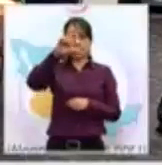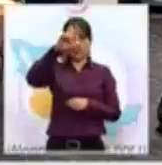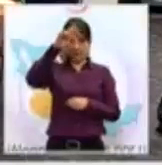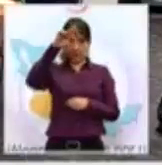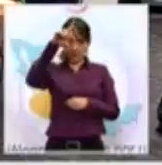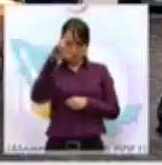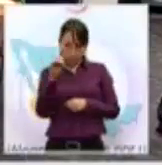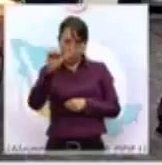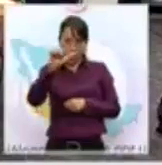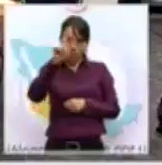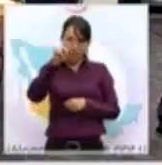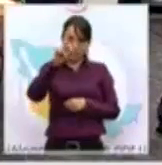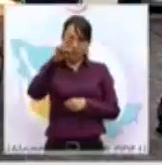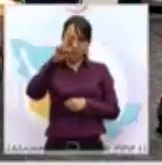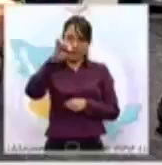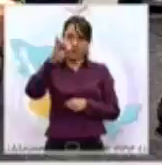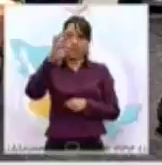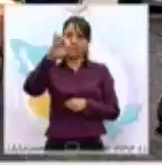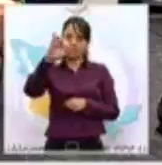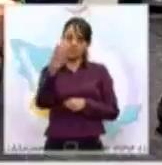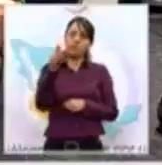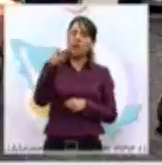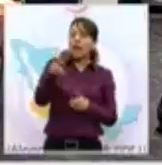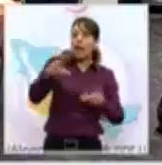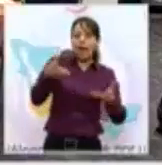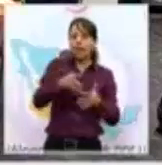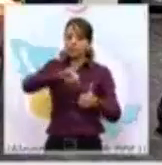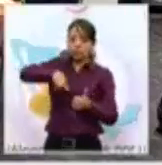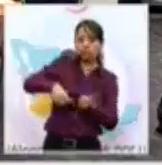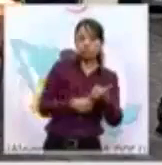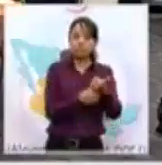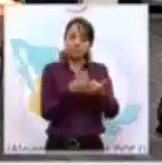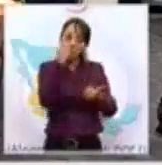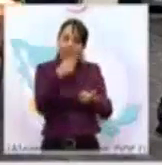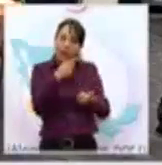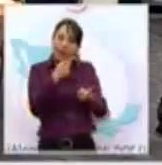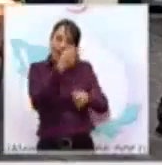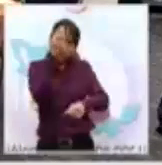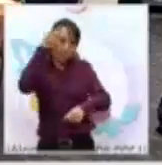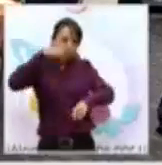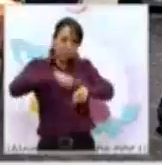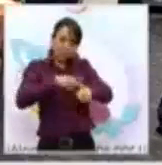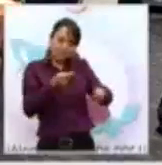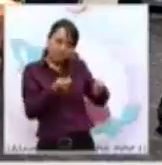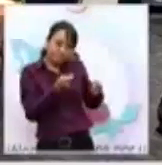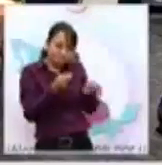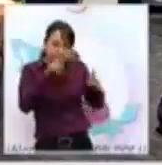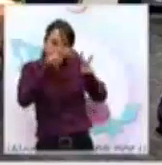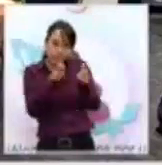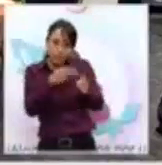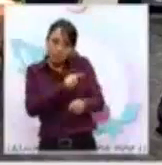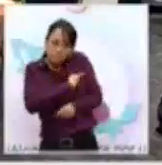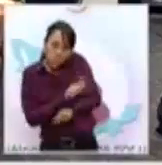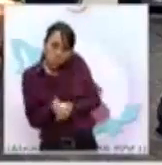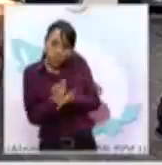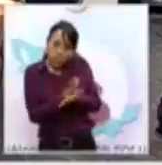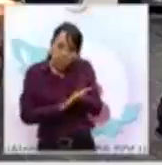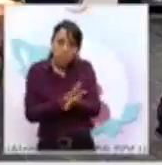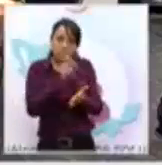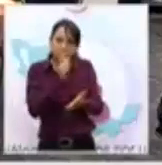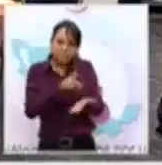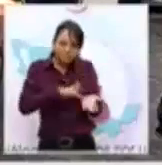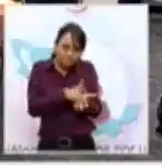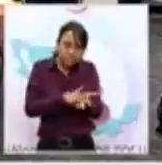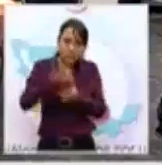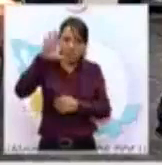Se desempeña actualmente como director general adjunto de análisis de la pobreza en el Consejo Nacional de Evaluación de la Política de Desarrollo Social, el